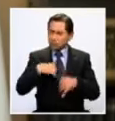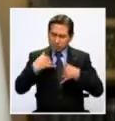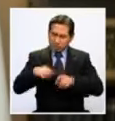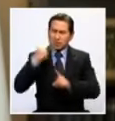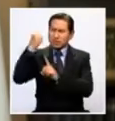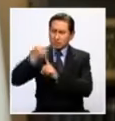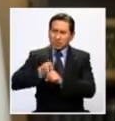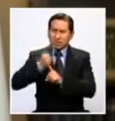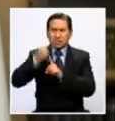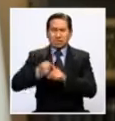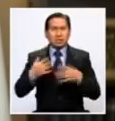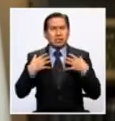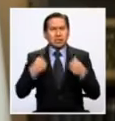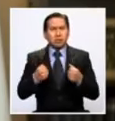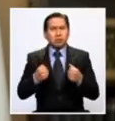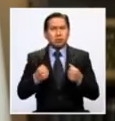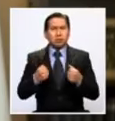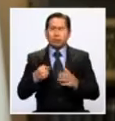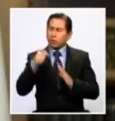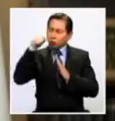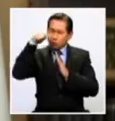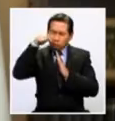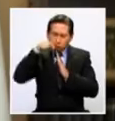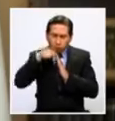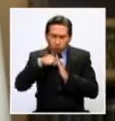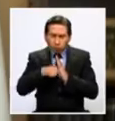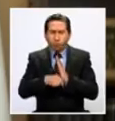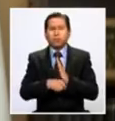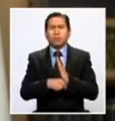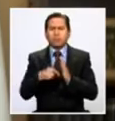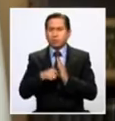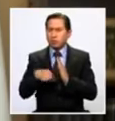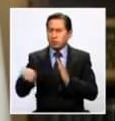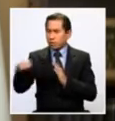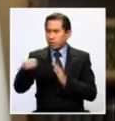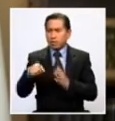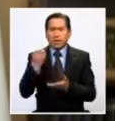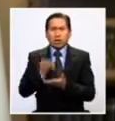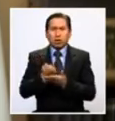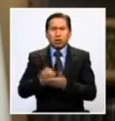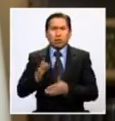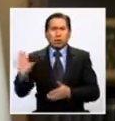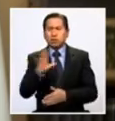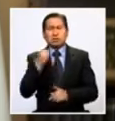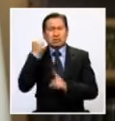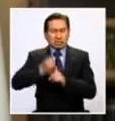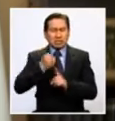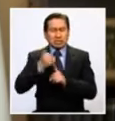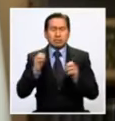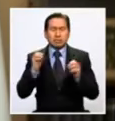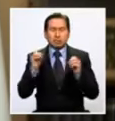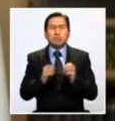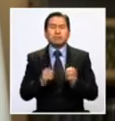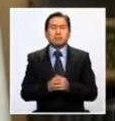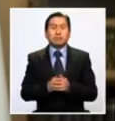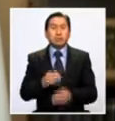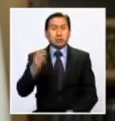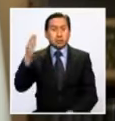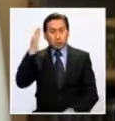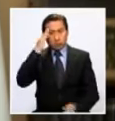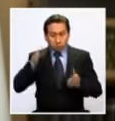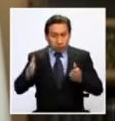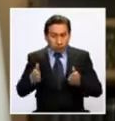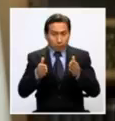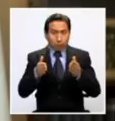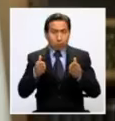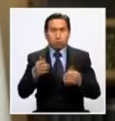salud y vamos a profundizar en la lucha por la economía de las familias. Sabemos el camino,